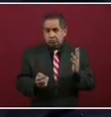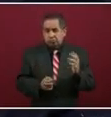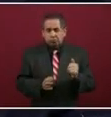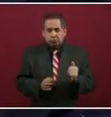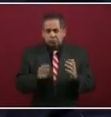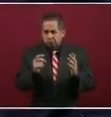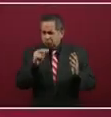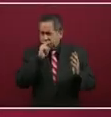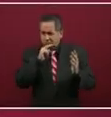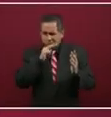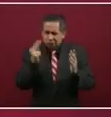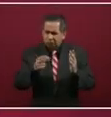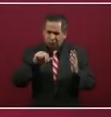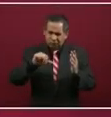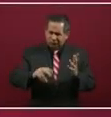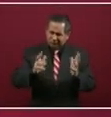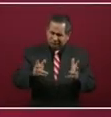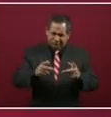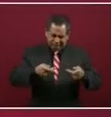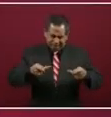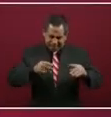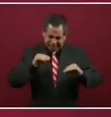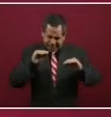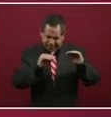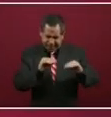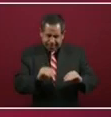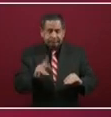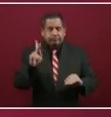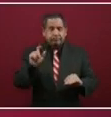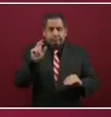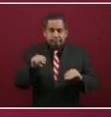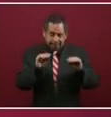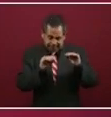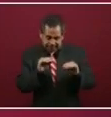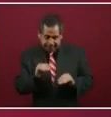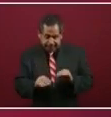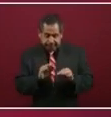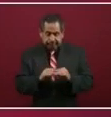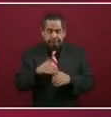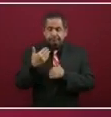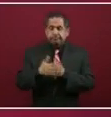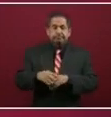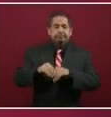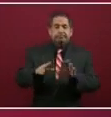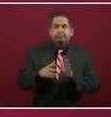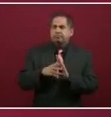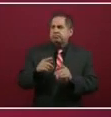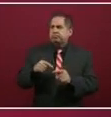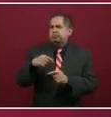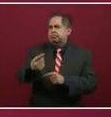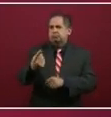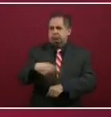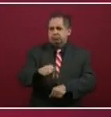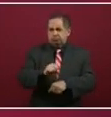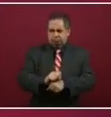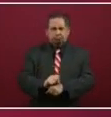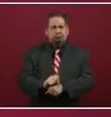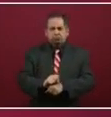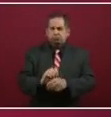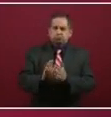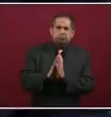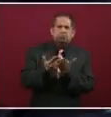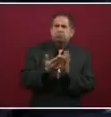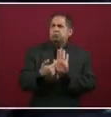de urgente un plan que se va a presentar ya la semana próxima.